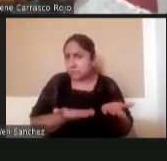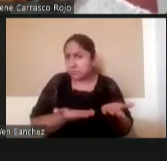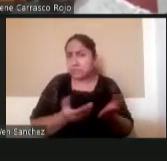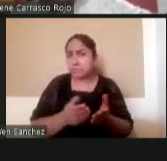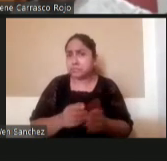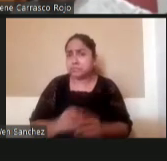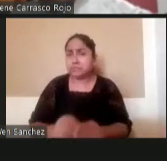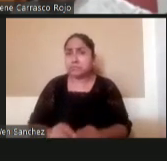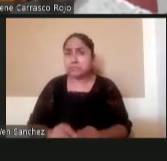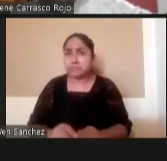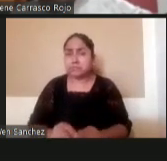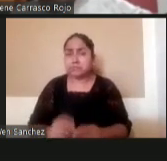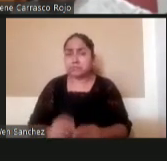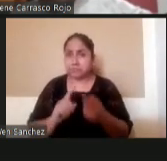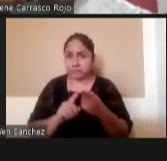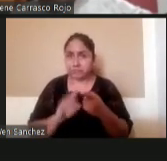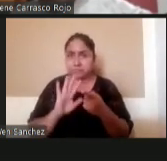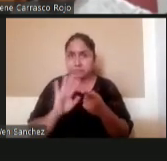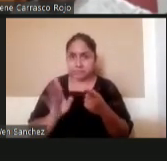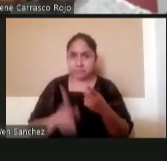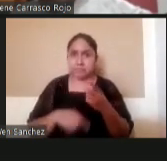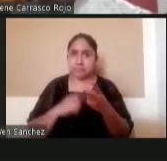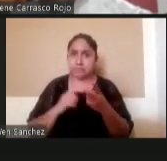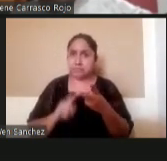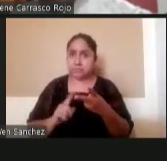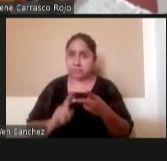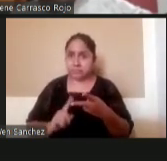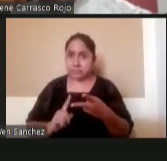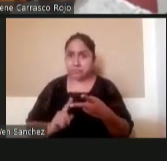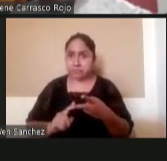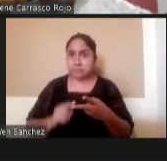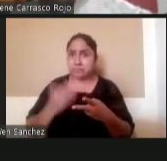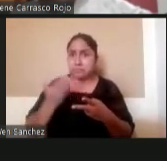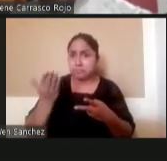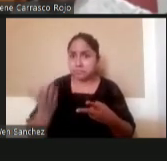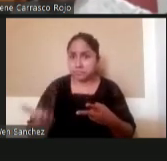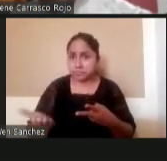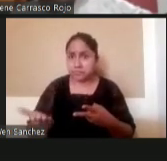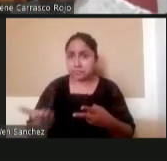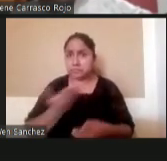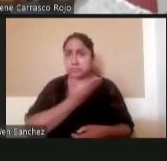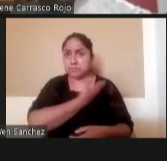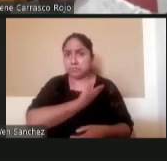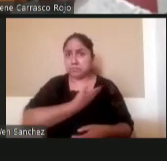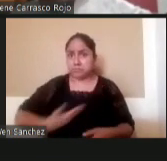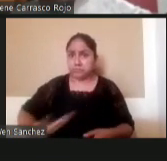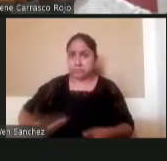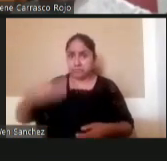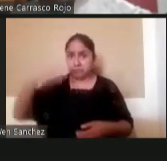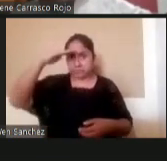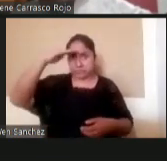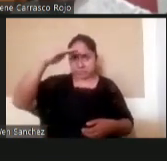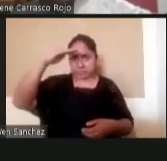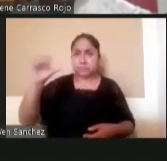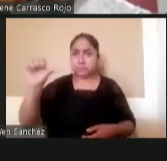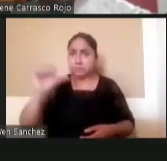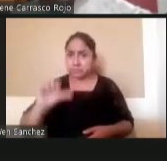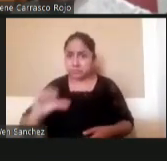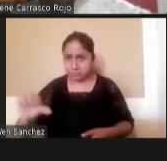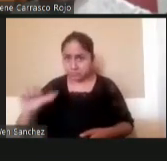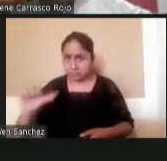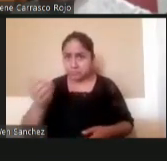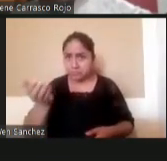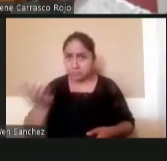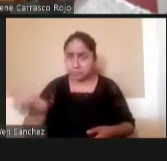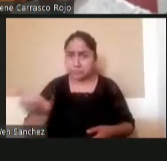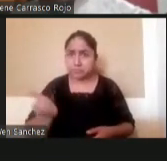planteamiento, señor presidente, yo le solicitaría a usted, ya sea a través del director de Servicios Públicos Municipales, con todo